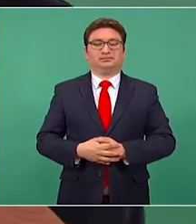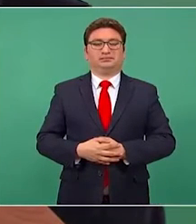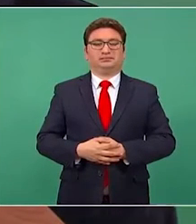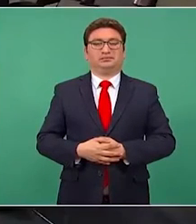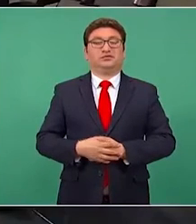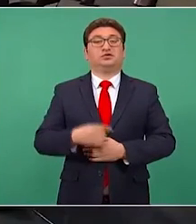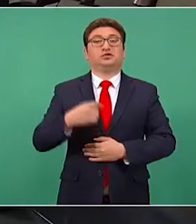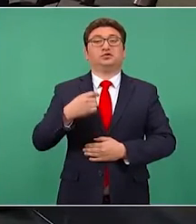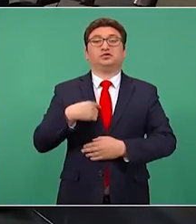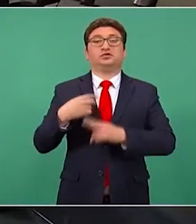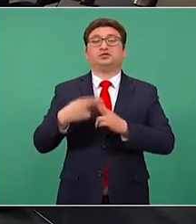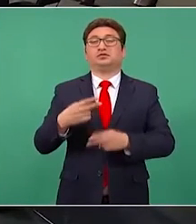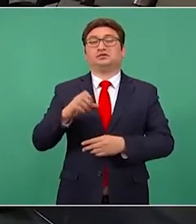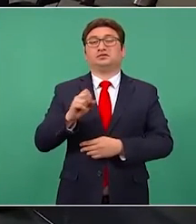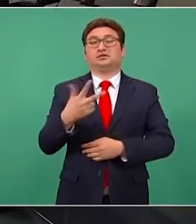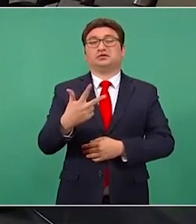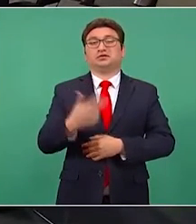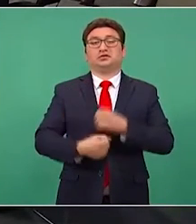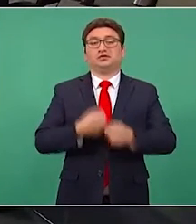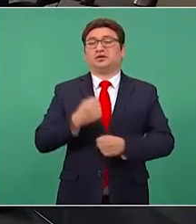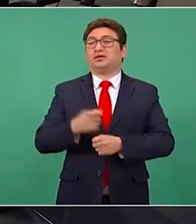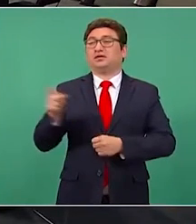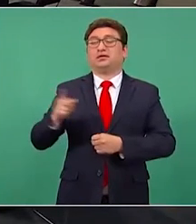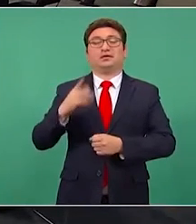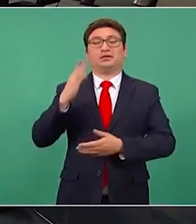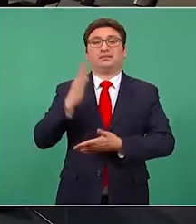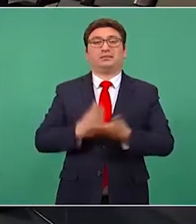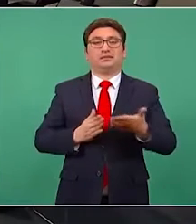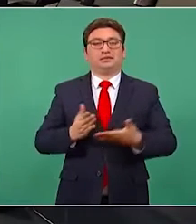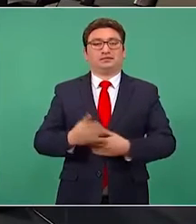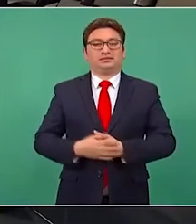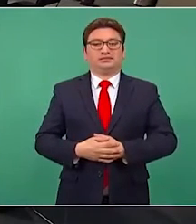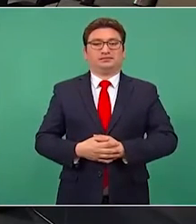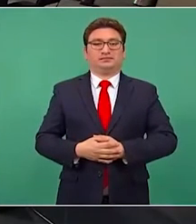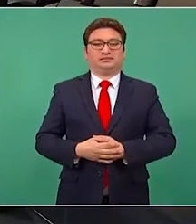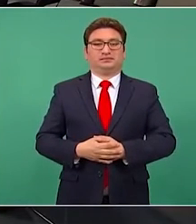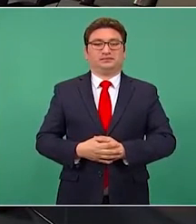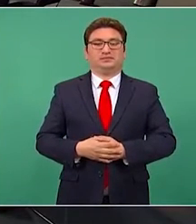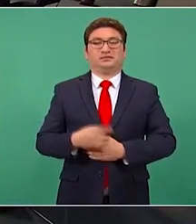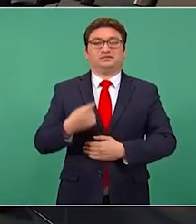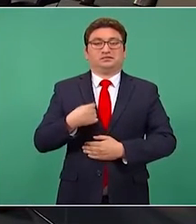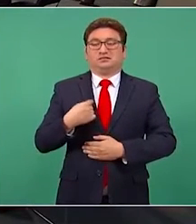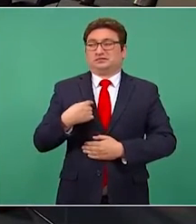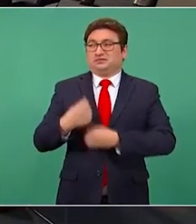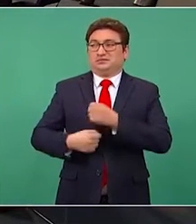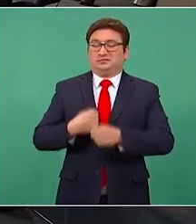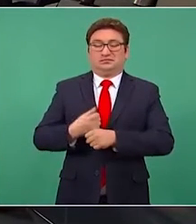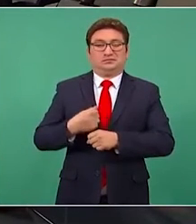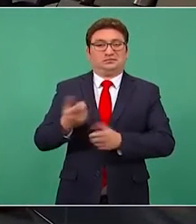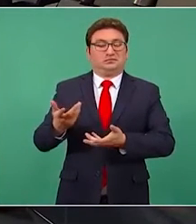yo tengo 68 casi, tiene la mitad de mi edad. O sea,